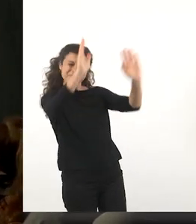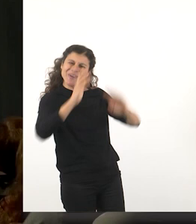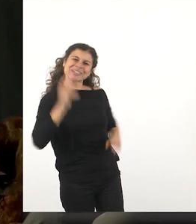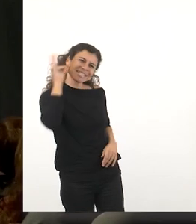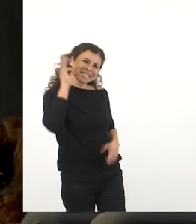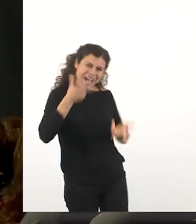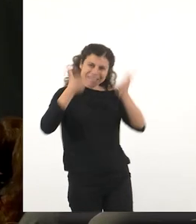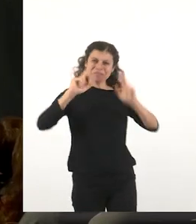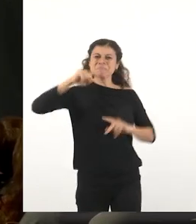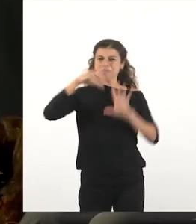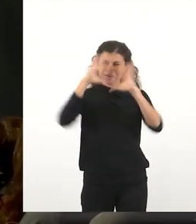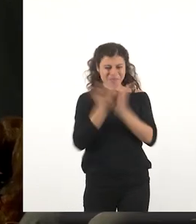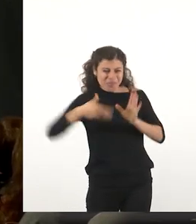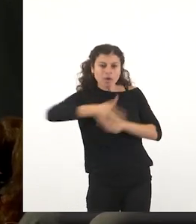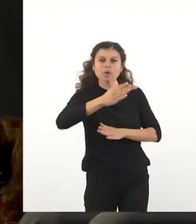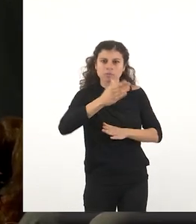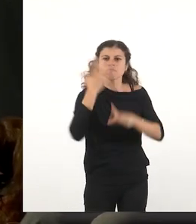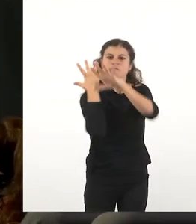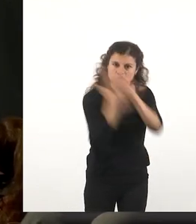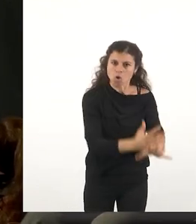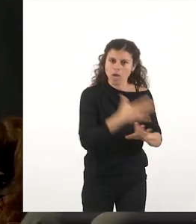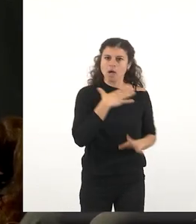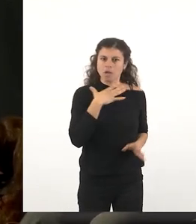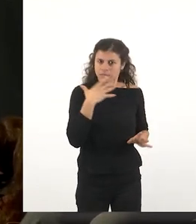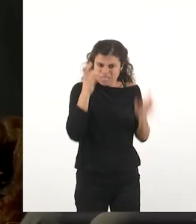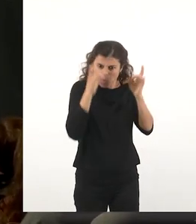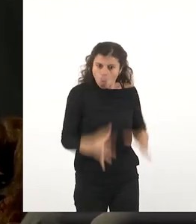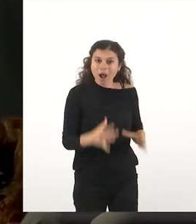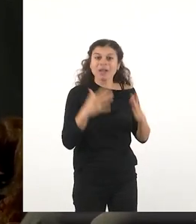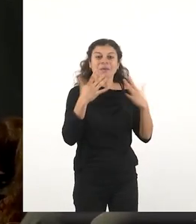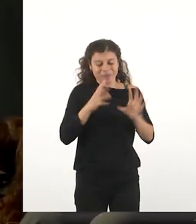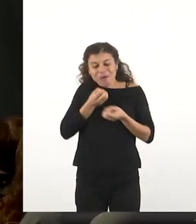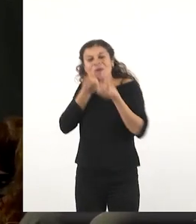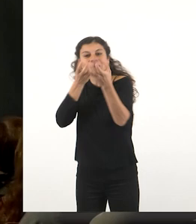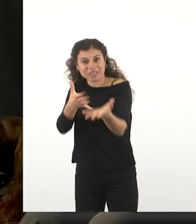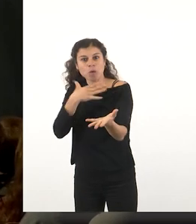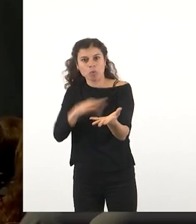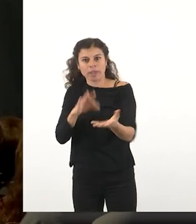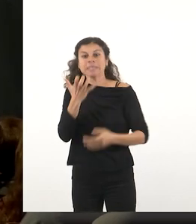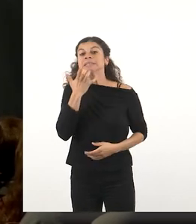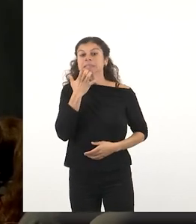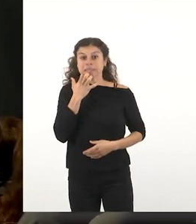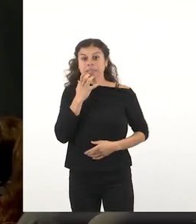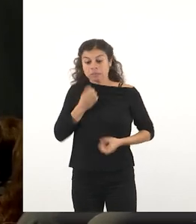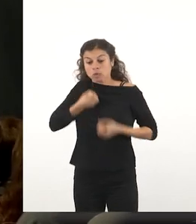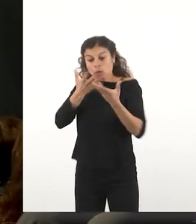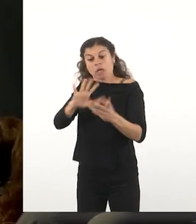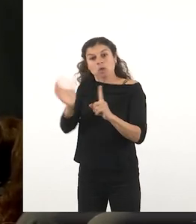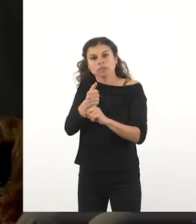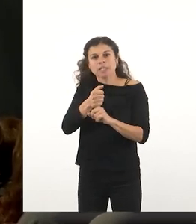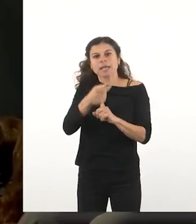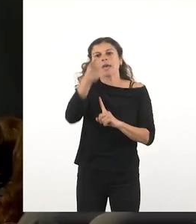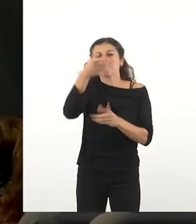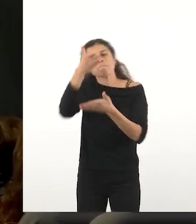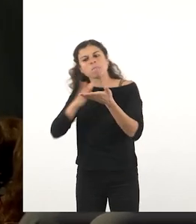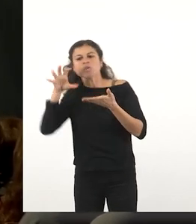mundo. Te acaban violando igual, pero te dan la posibilidad de contarlo. Y cuando puedes contarlo, si es que puedes, más de medio país no te cree y